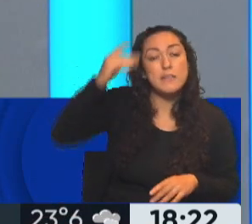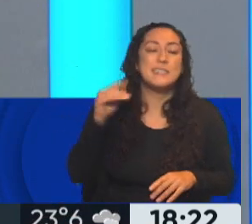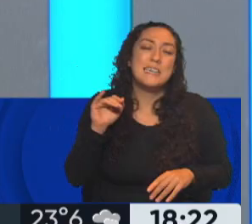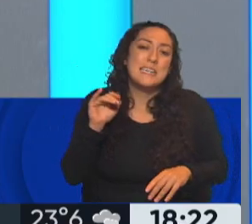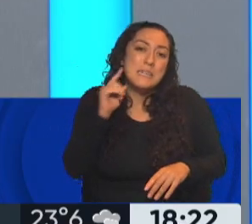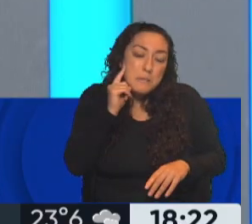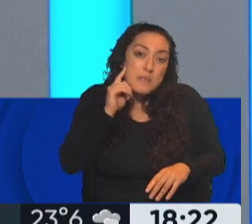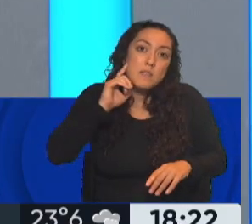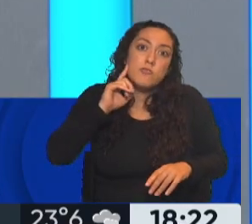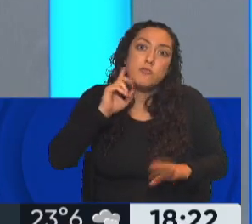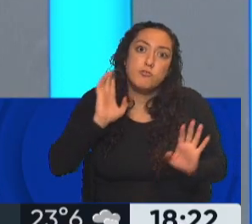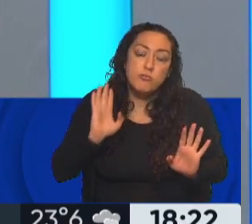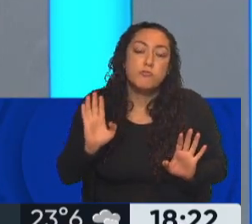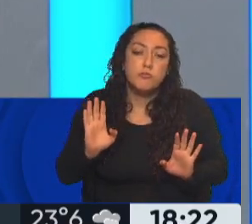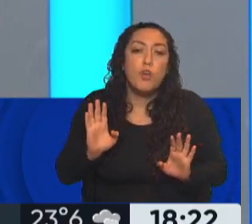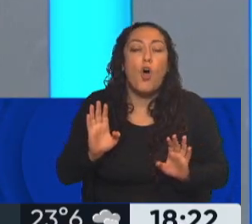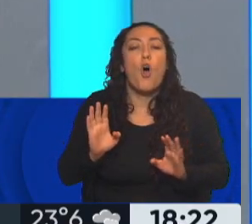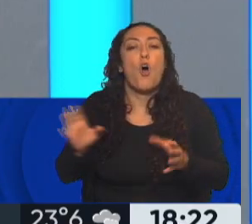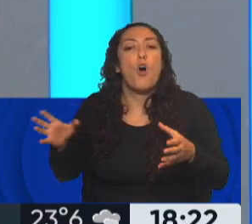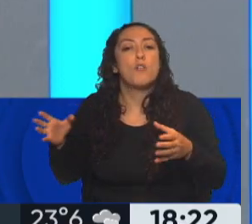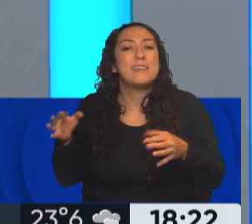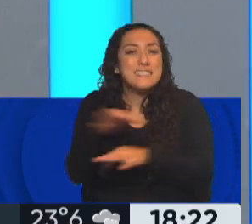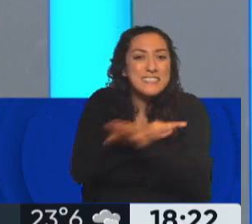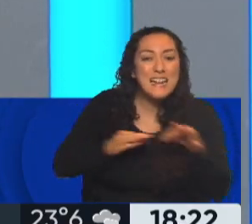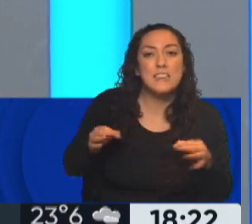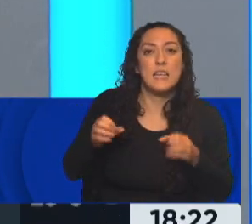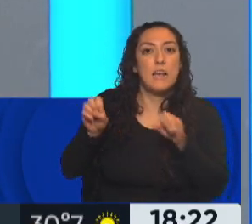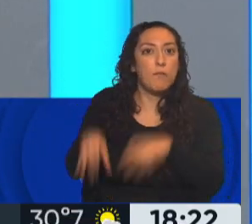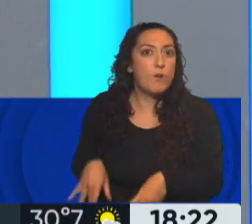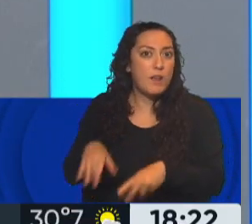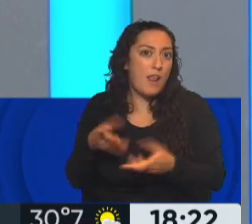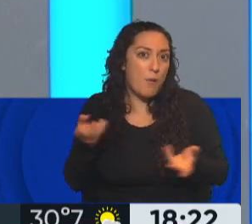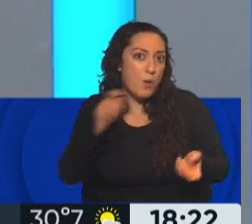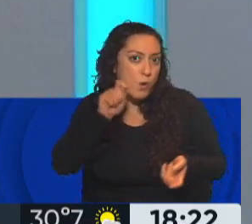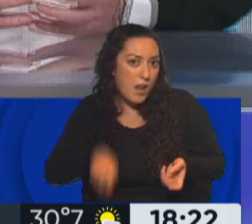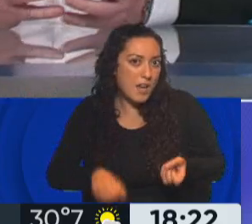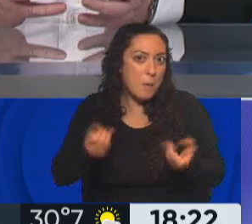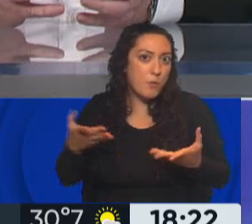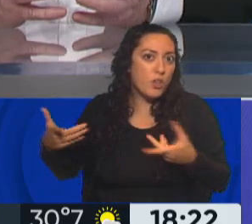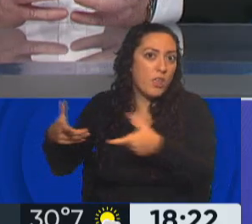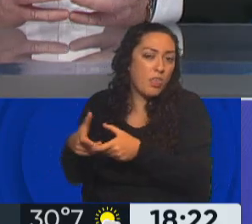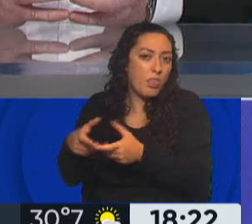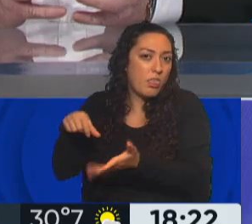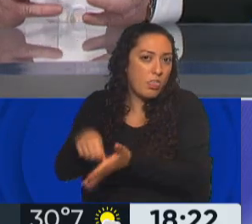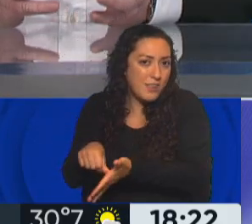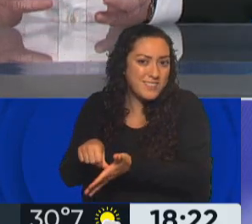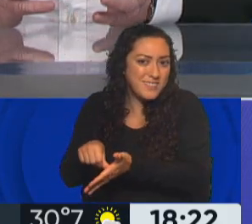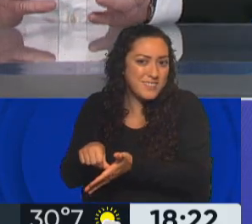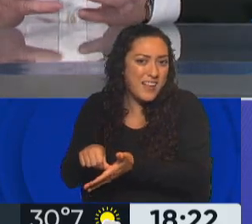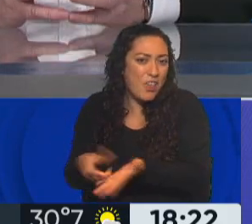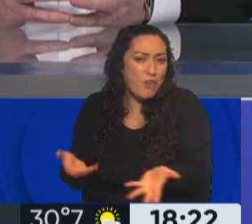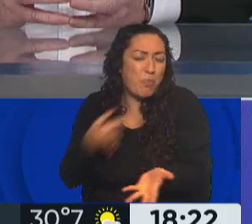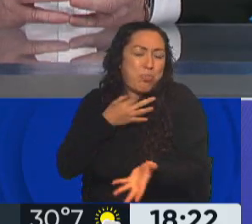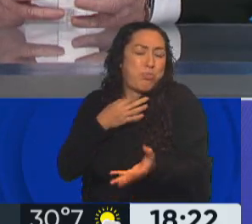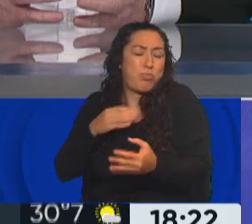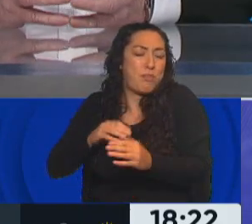que ha aumentado el grado de vulnerabilidad estratégica de Ucrania, puesto que Ucrania es prácticamente hoy un estado casi colapsado,